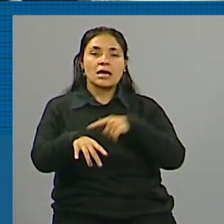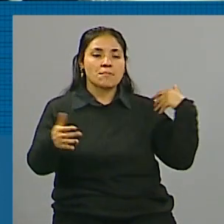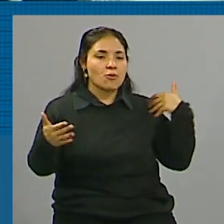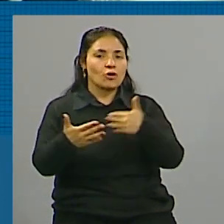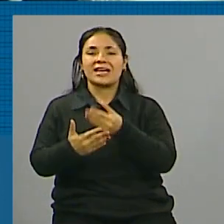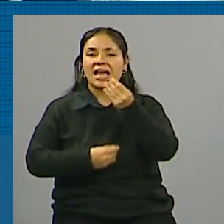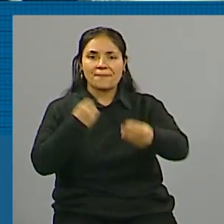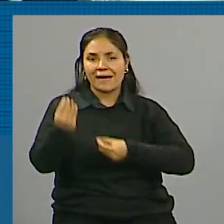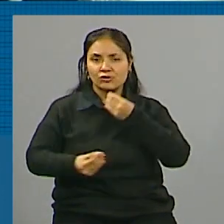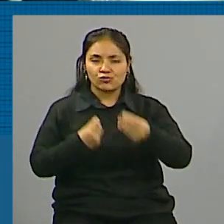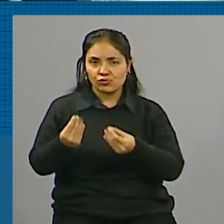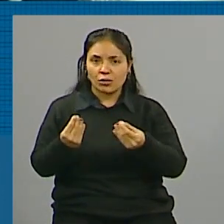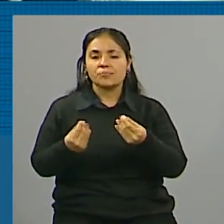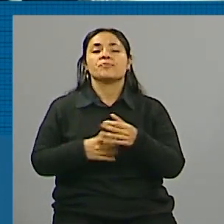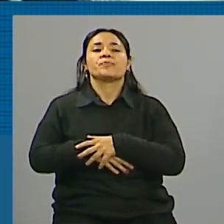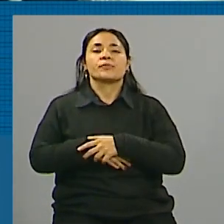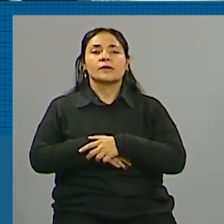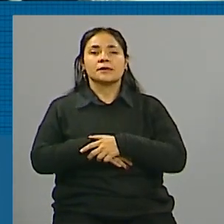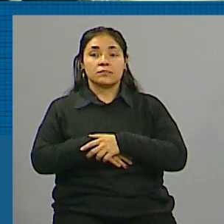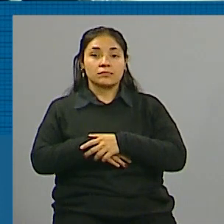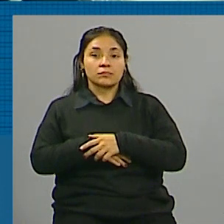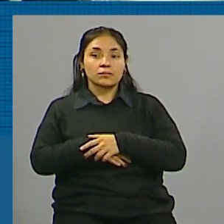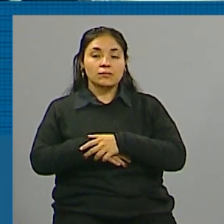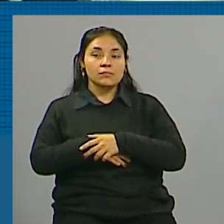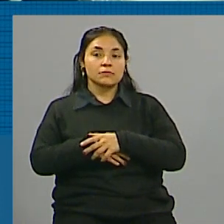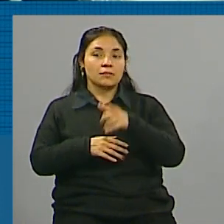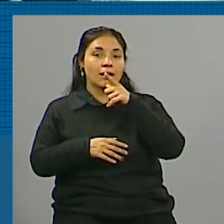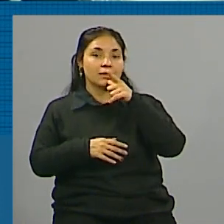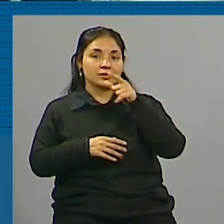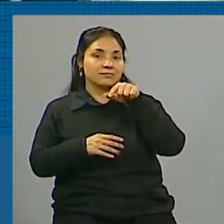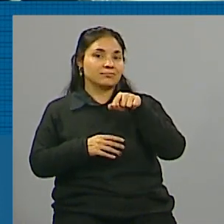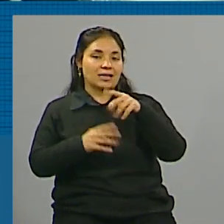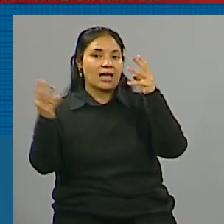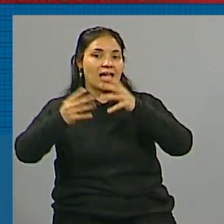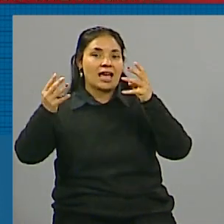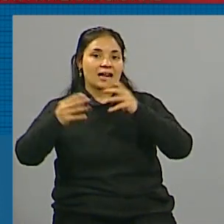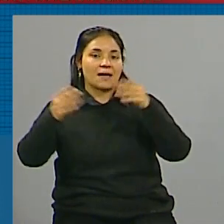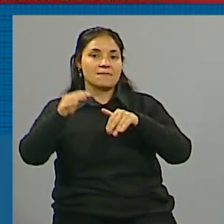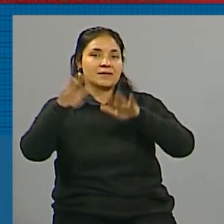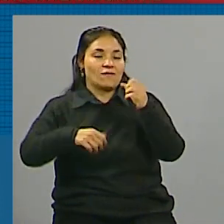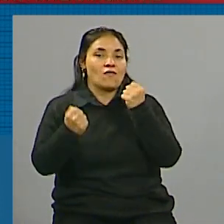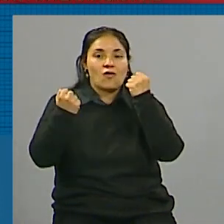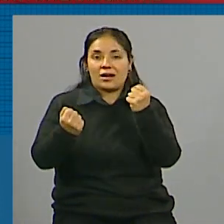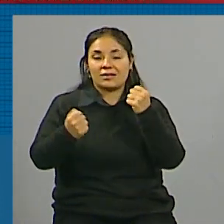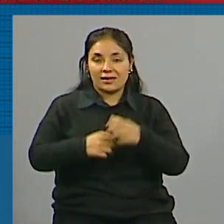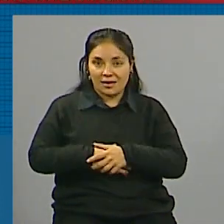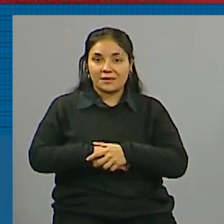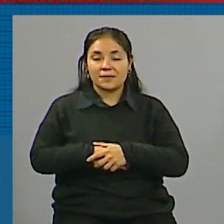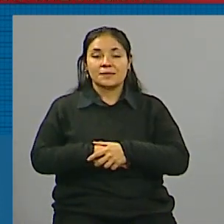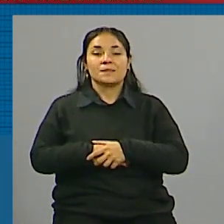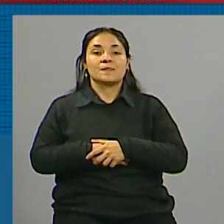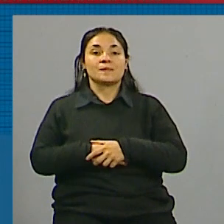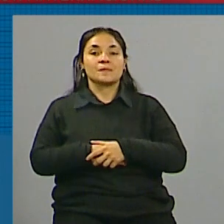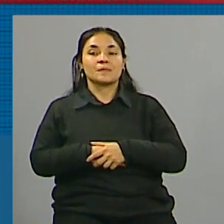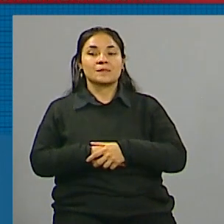que se apuntaba como el motivo principal de la guerra? Bien, fundamentalmente lo que